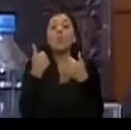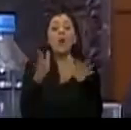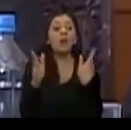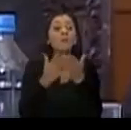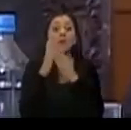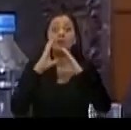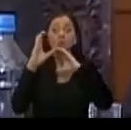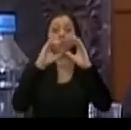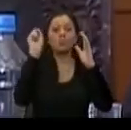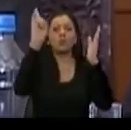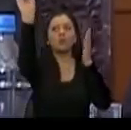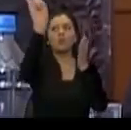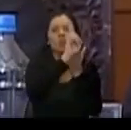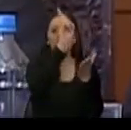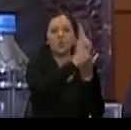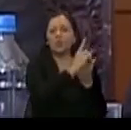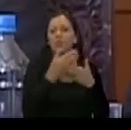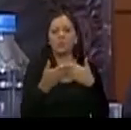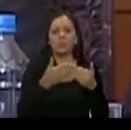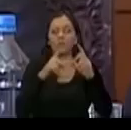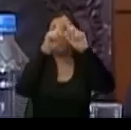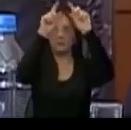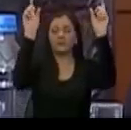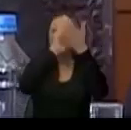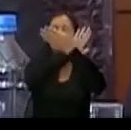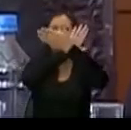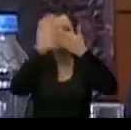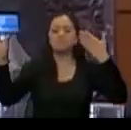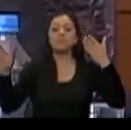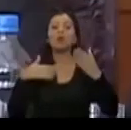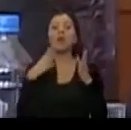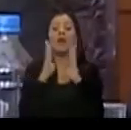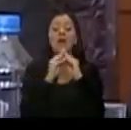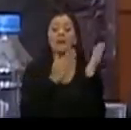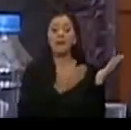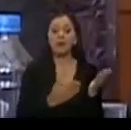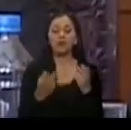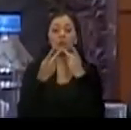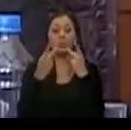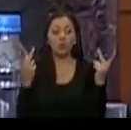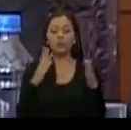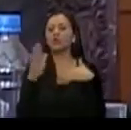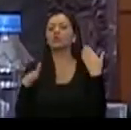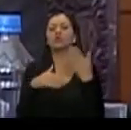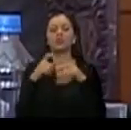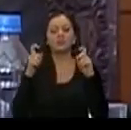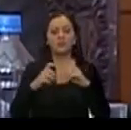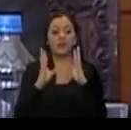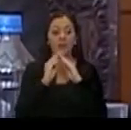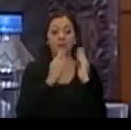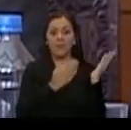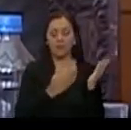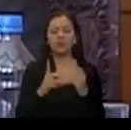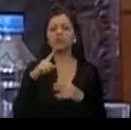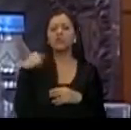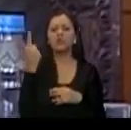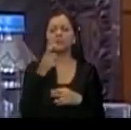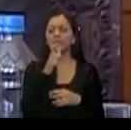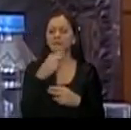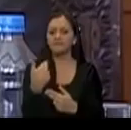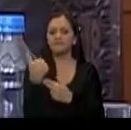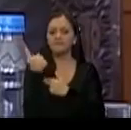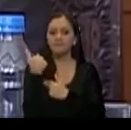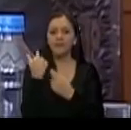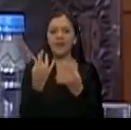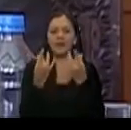comunicación lo pueda tomar, en todo acto público. Todos estos actos van a ser cubiertos perfectamente,